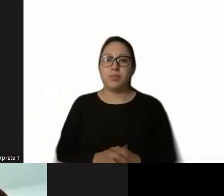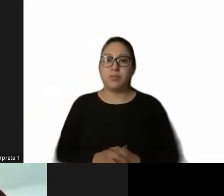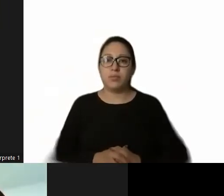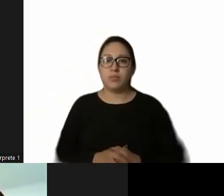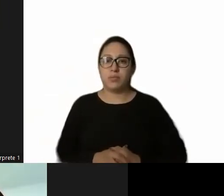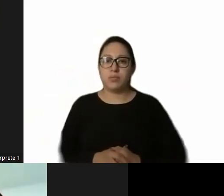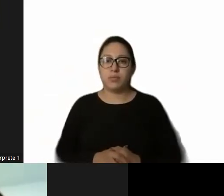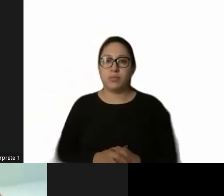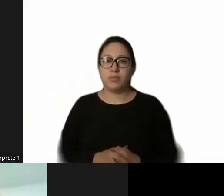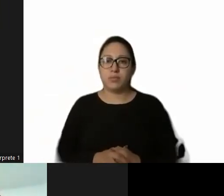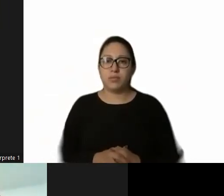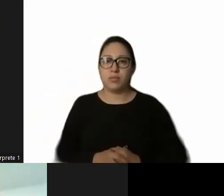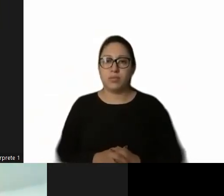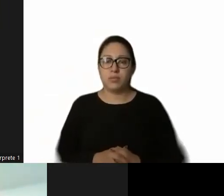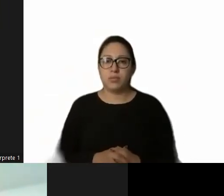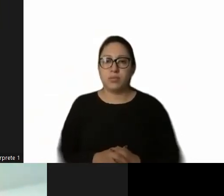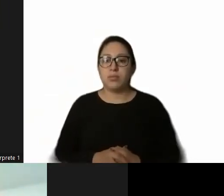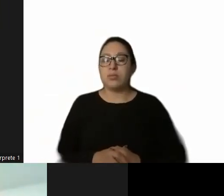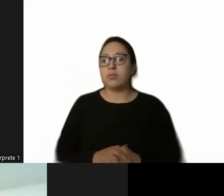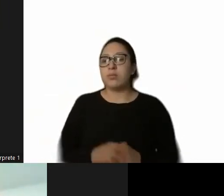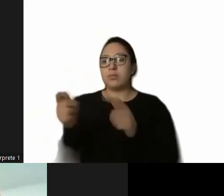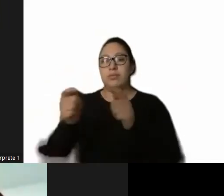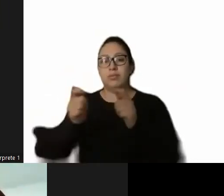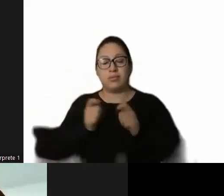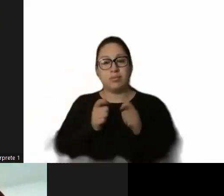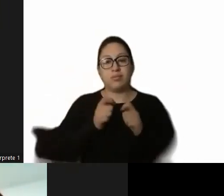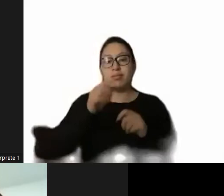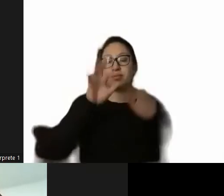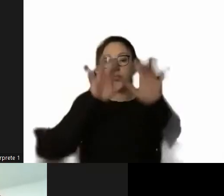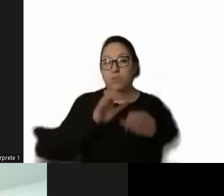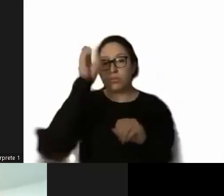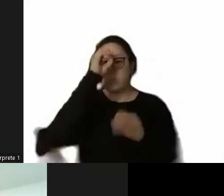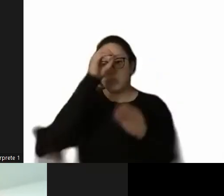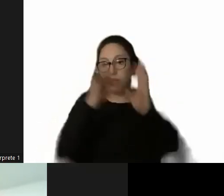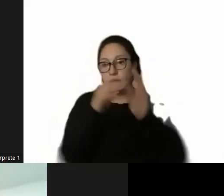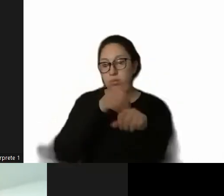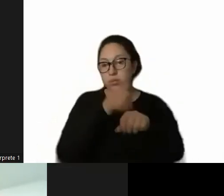ninguna observación, diputados, porque en los considerandos quinto y sexto se describe